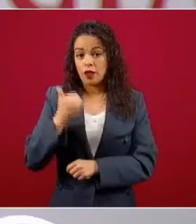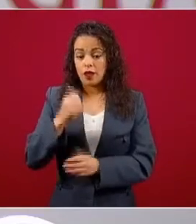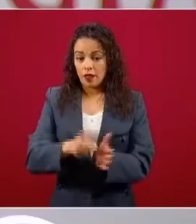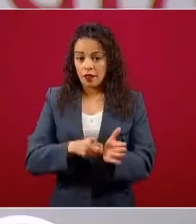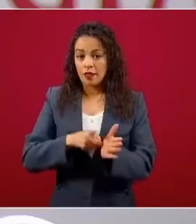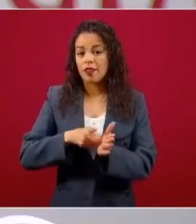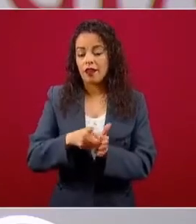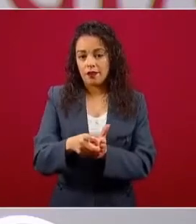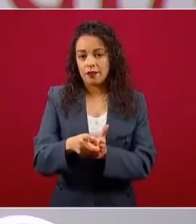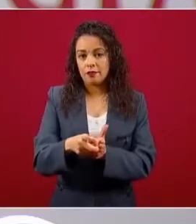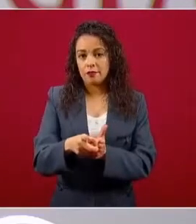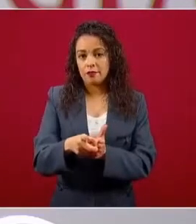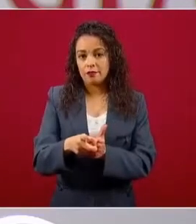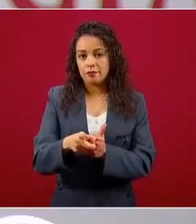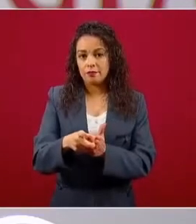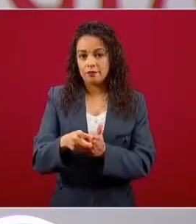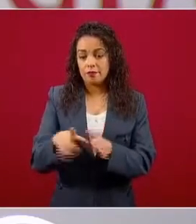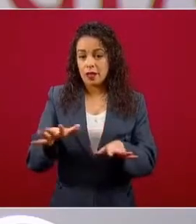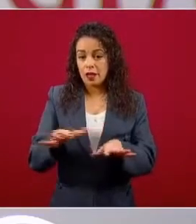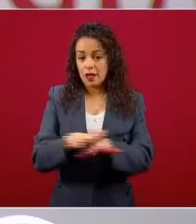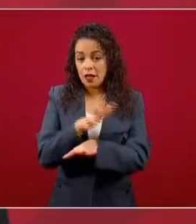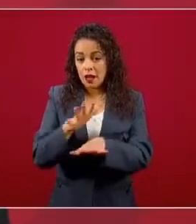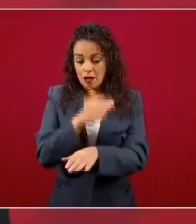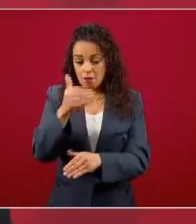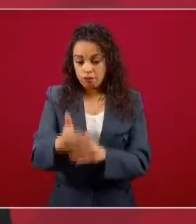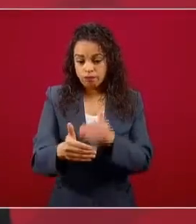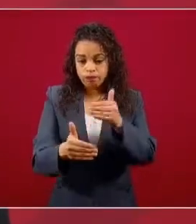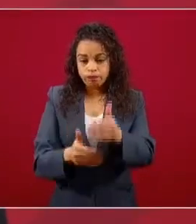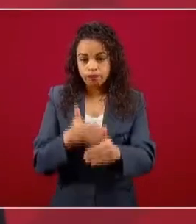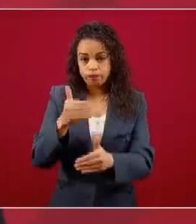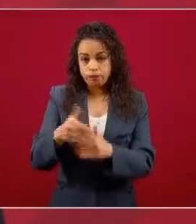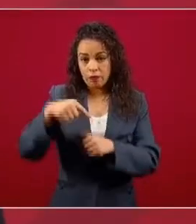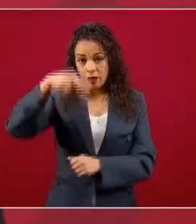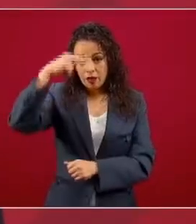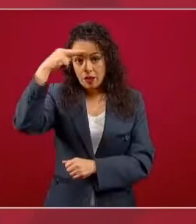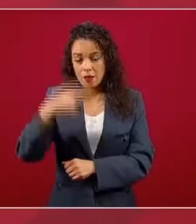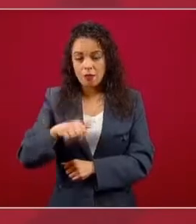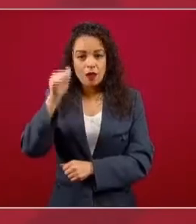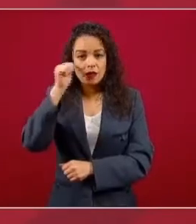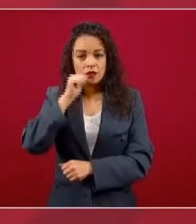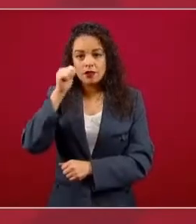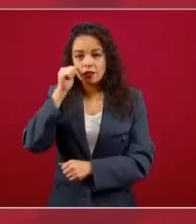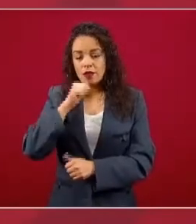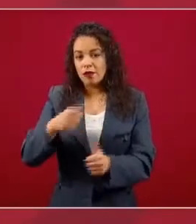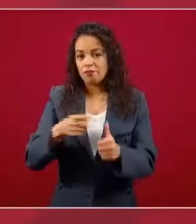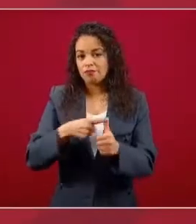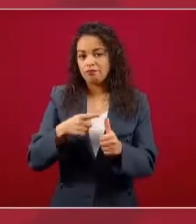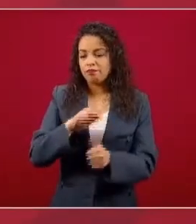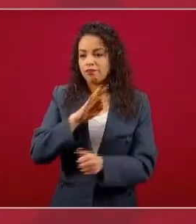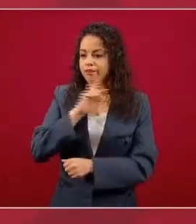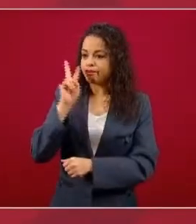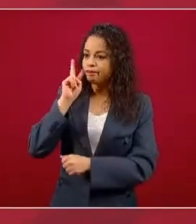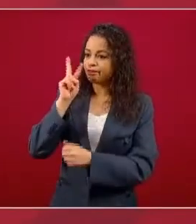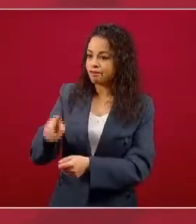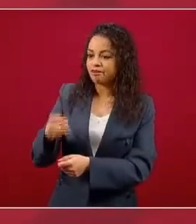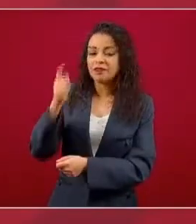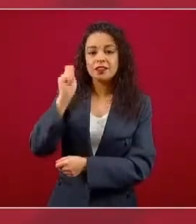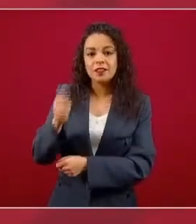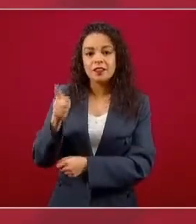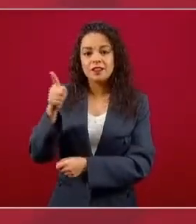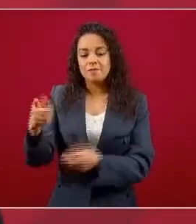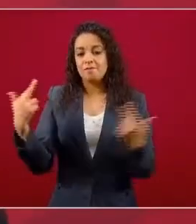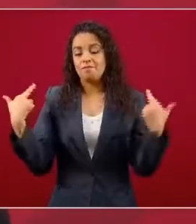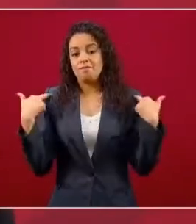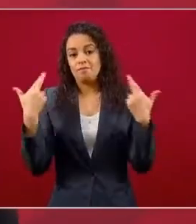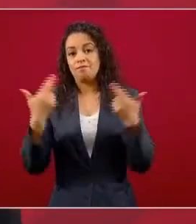en toda transformación en méxico ha estado presente el magisterio en la lucha por la independencia tenemos a un maestro